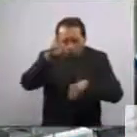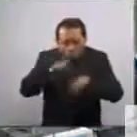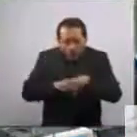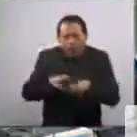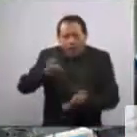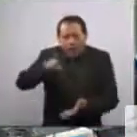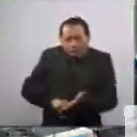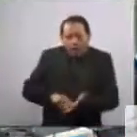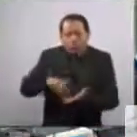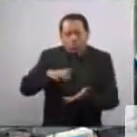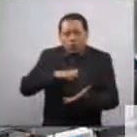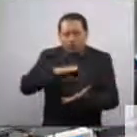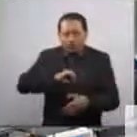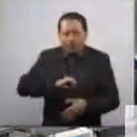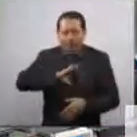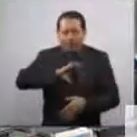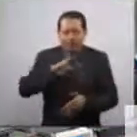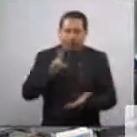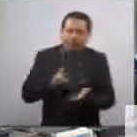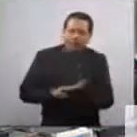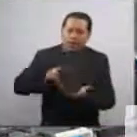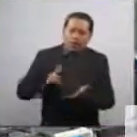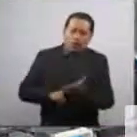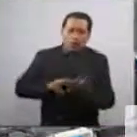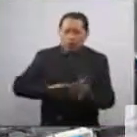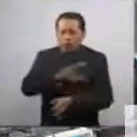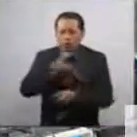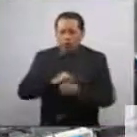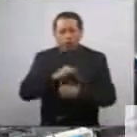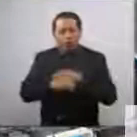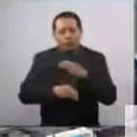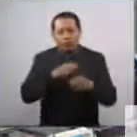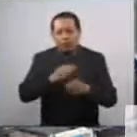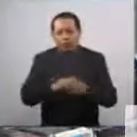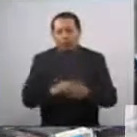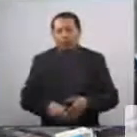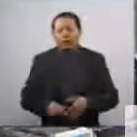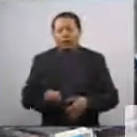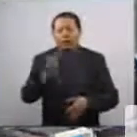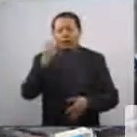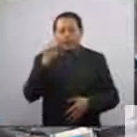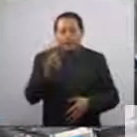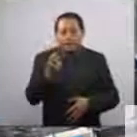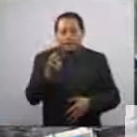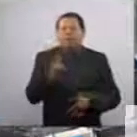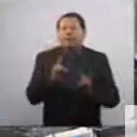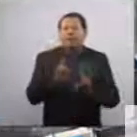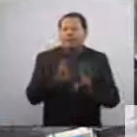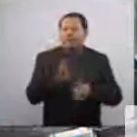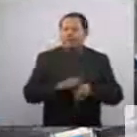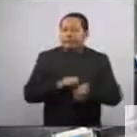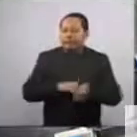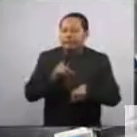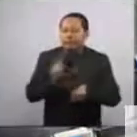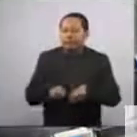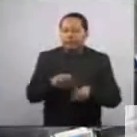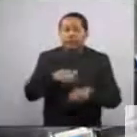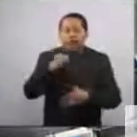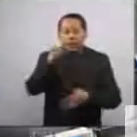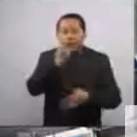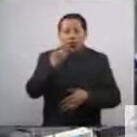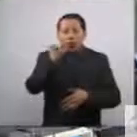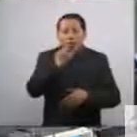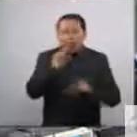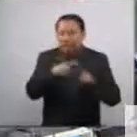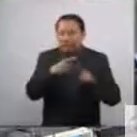de identidad, valores y concepciones de todo el mundo. Es alarmante que un porcentaje elevado de las lenguas del